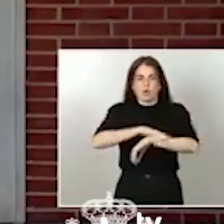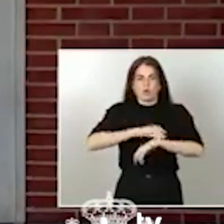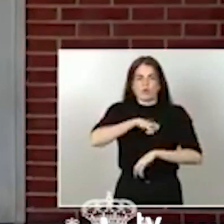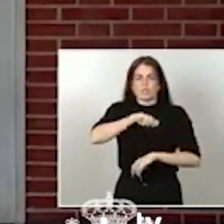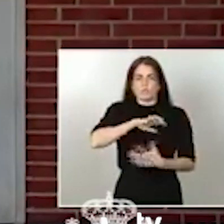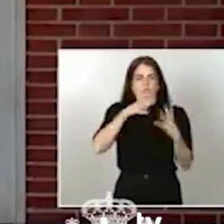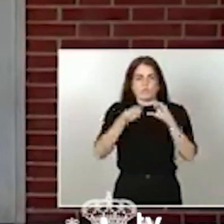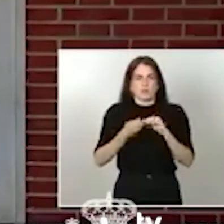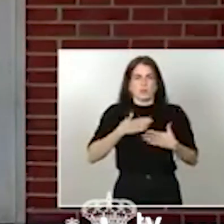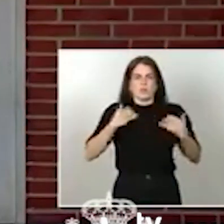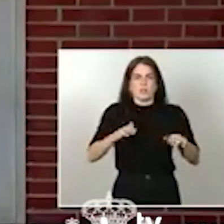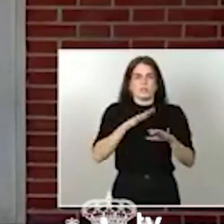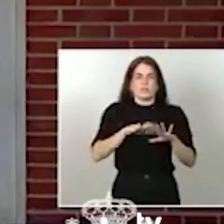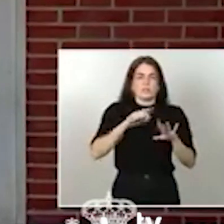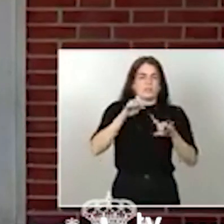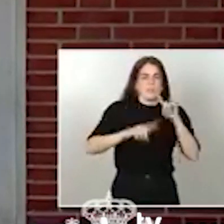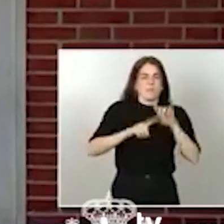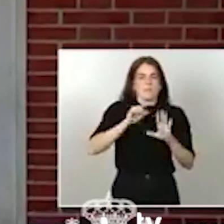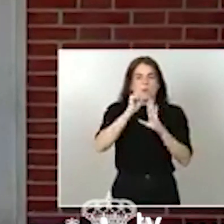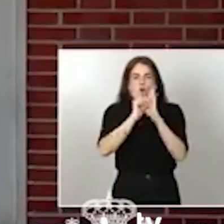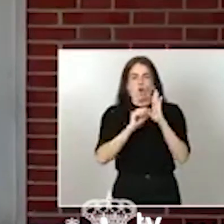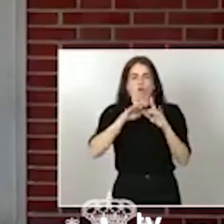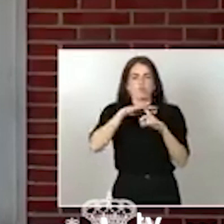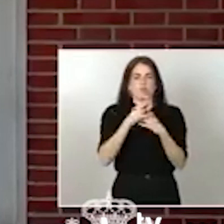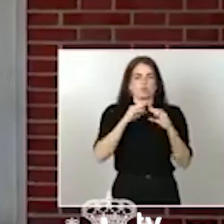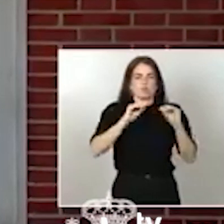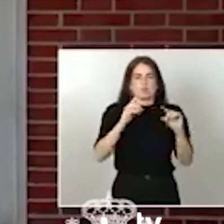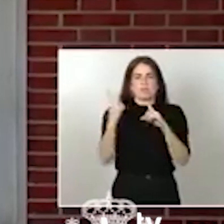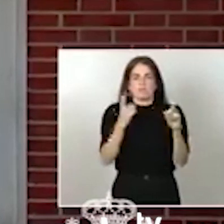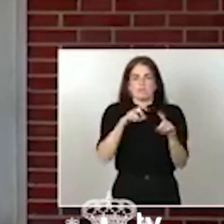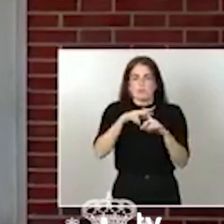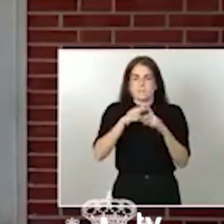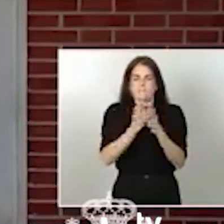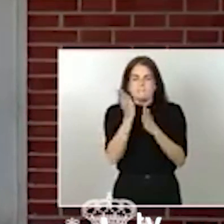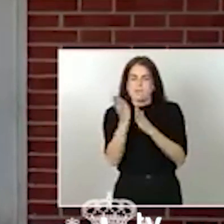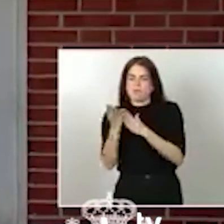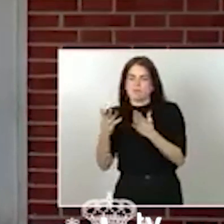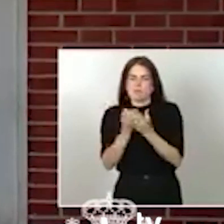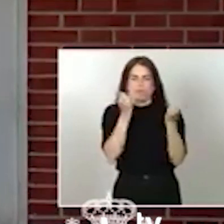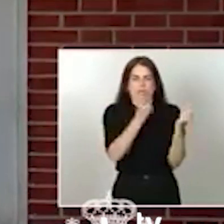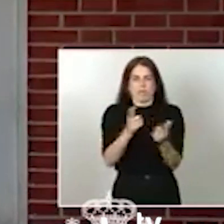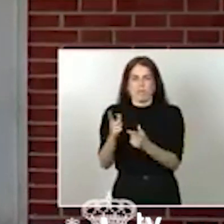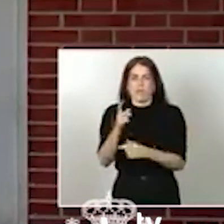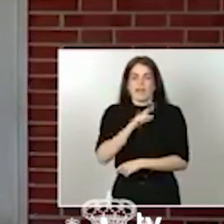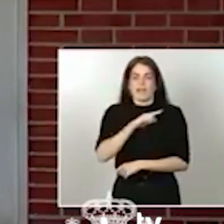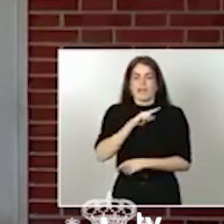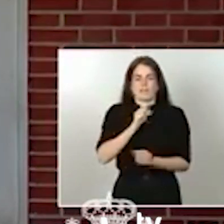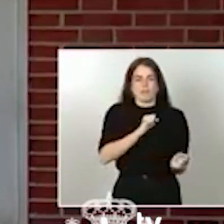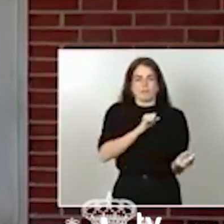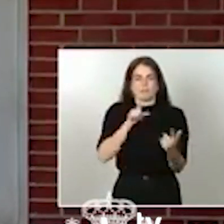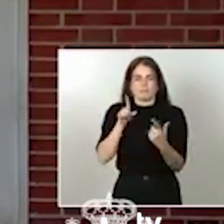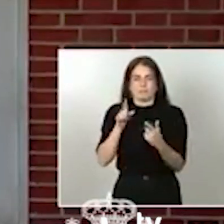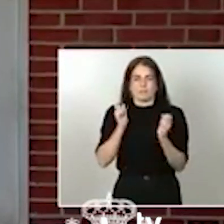necesarias para ello y con todos los medios disponibles para ello como saben el ejército ya ha sido desplegado ayer de madrugada